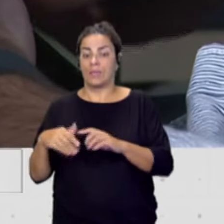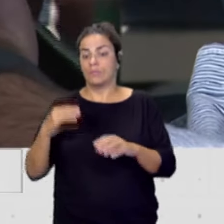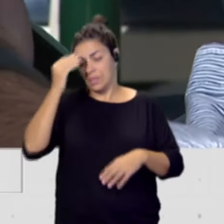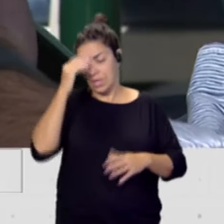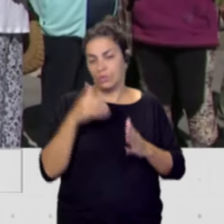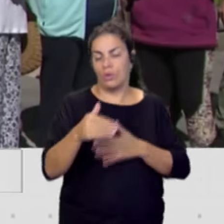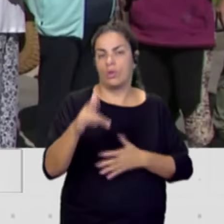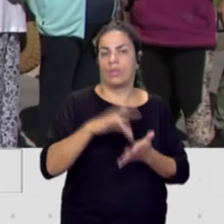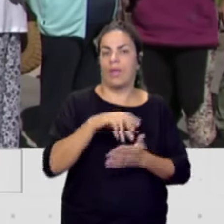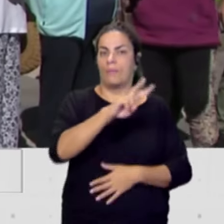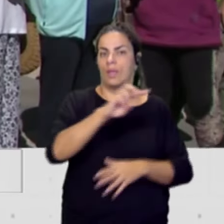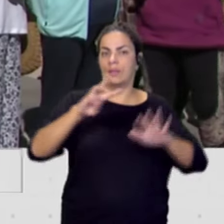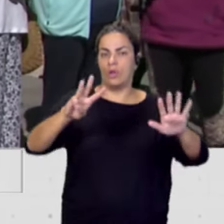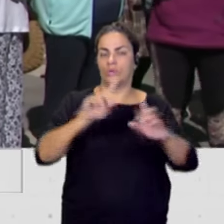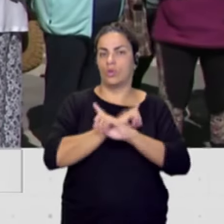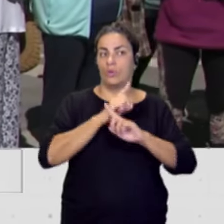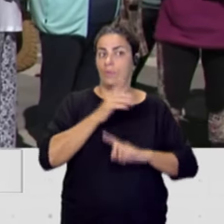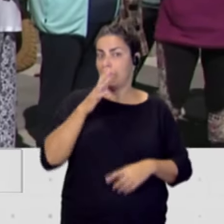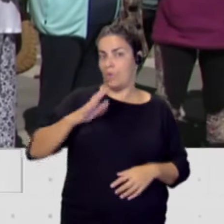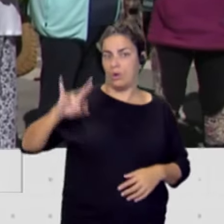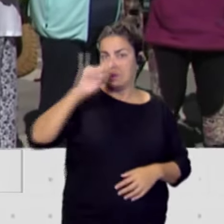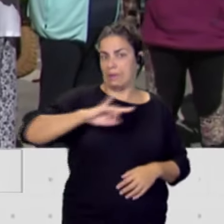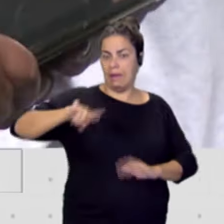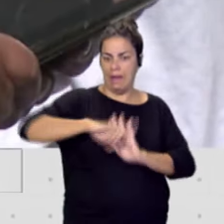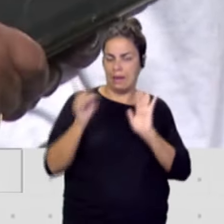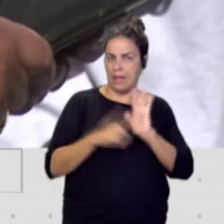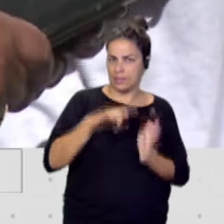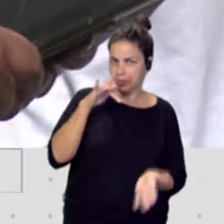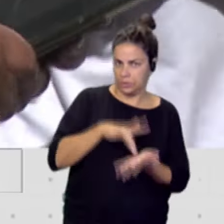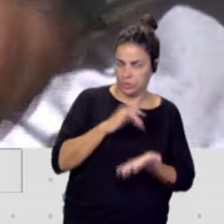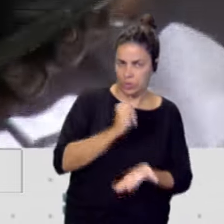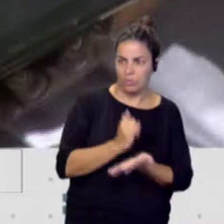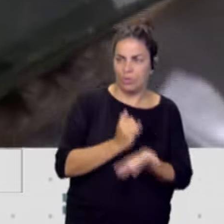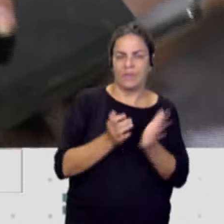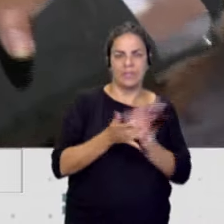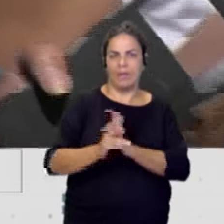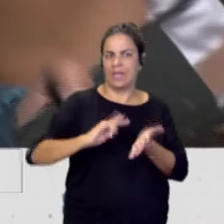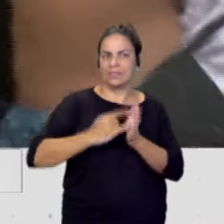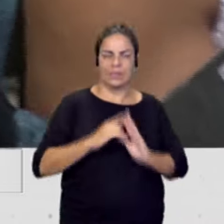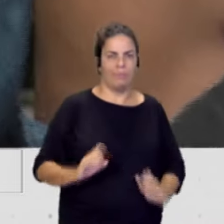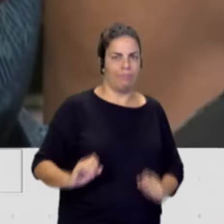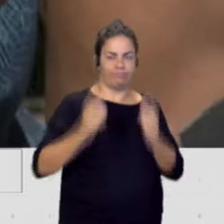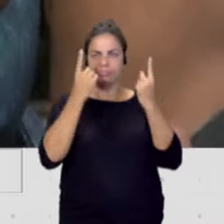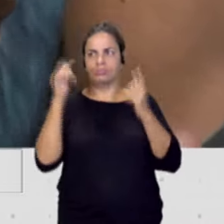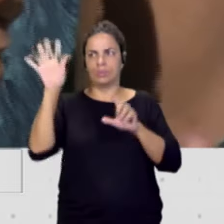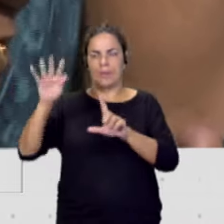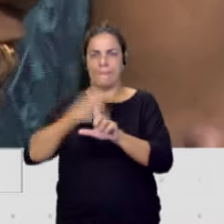se realice en toda Canarias. Es un sistema pionero en el país.